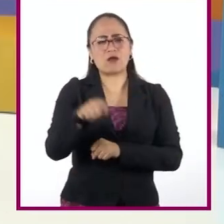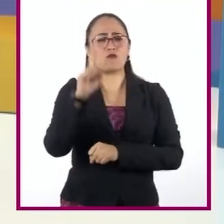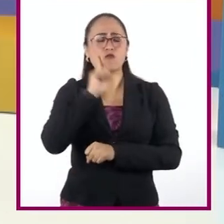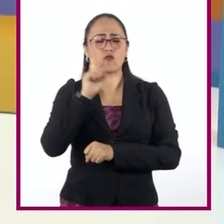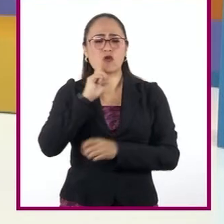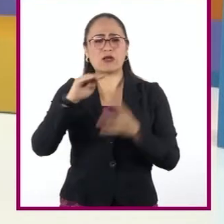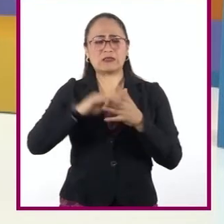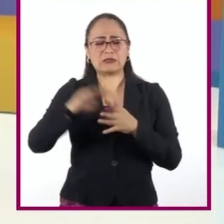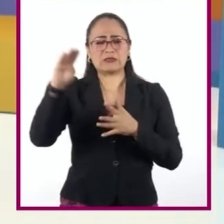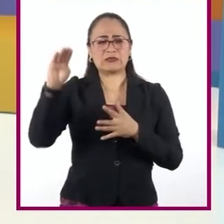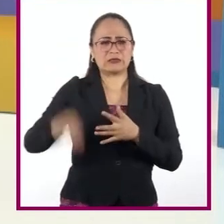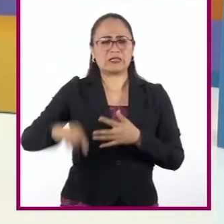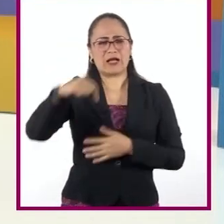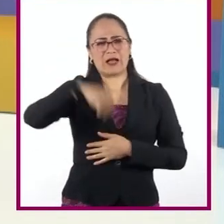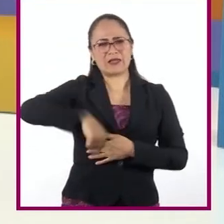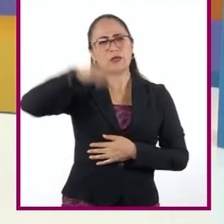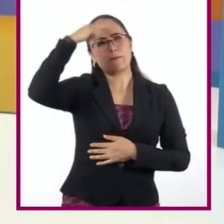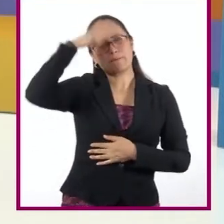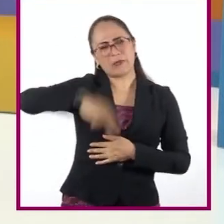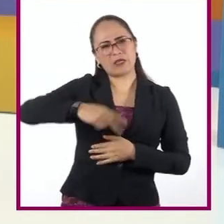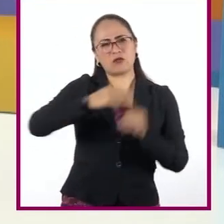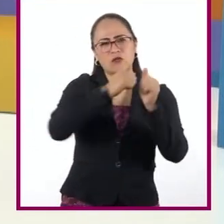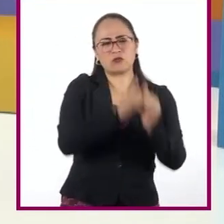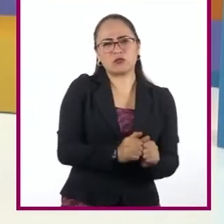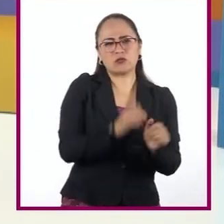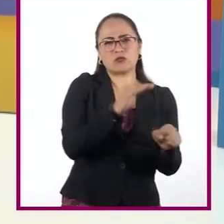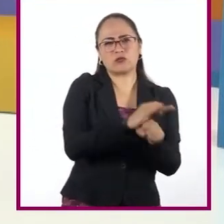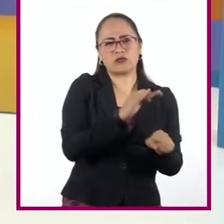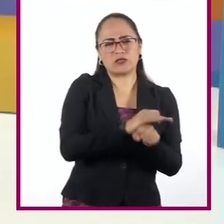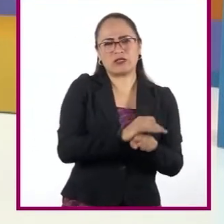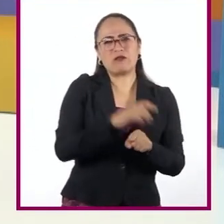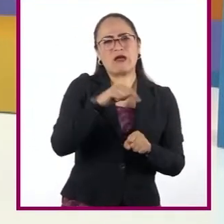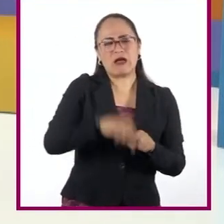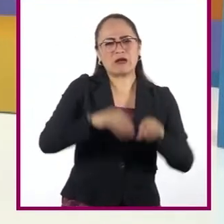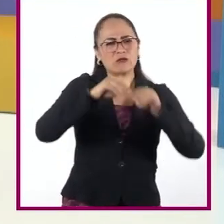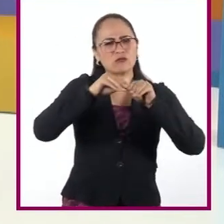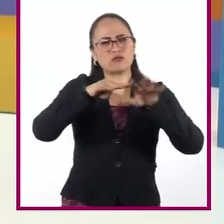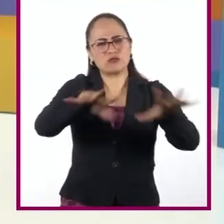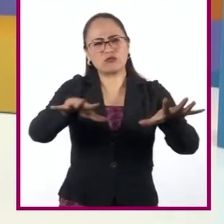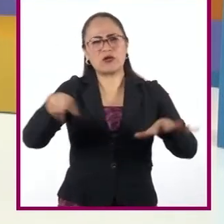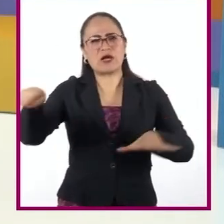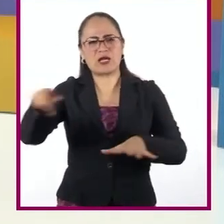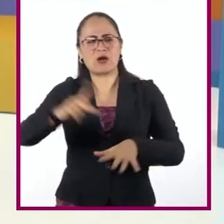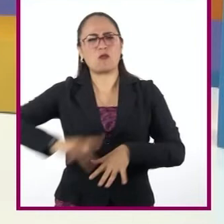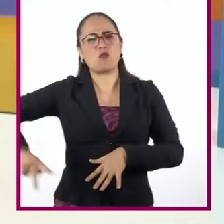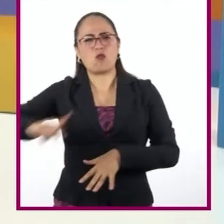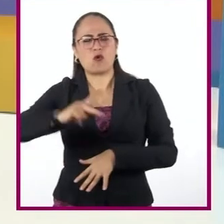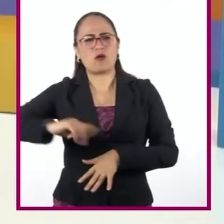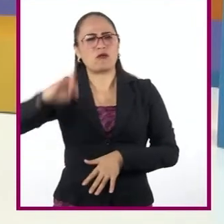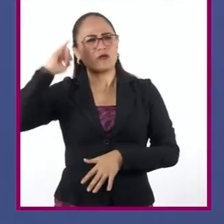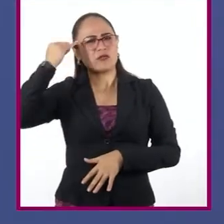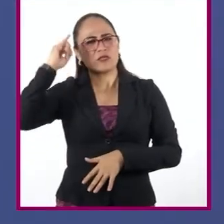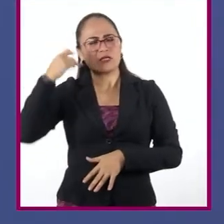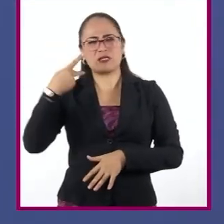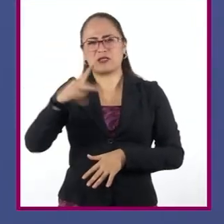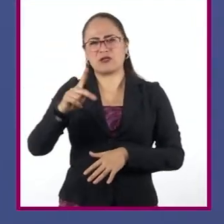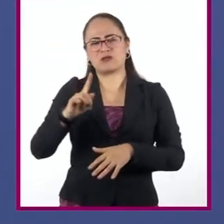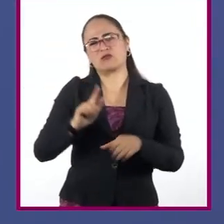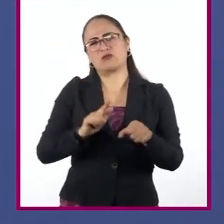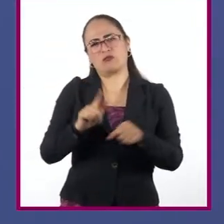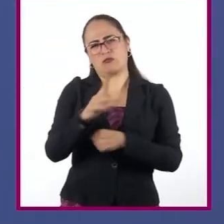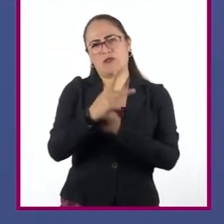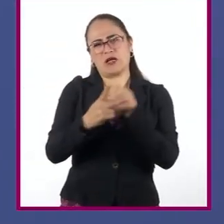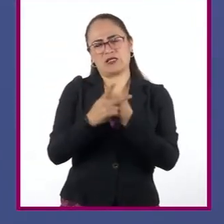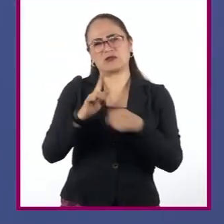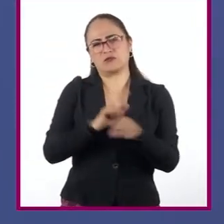México, dedicándose a partir de entonces a difundir la situación del pueblo indígena de su país. Muy